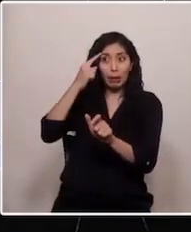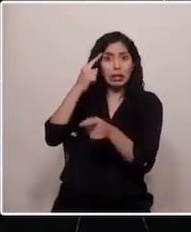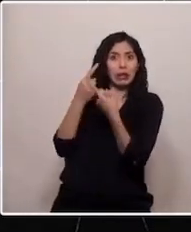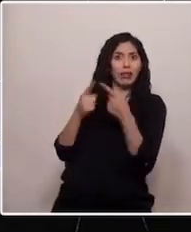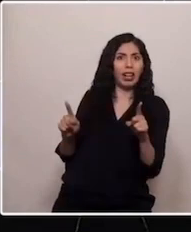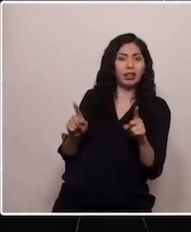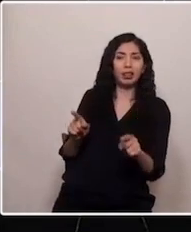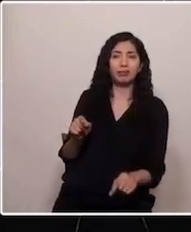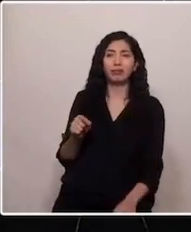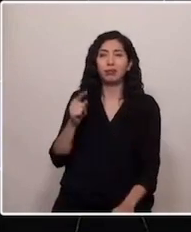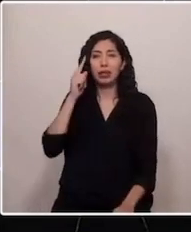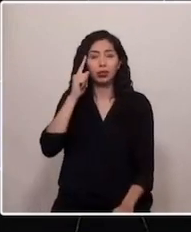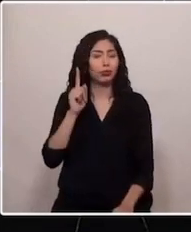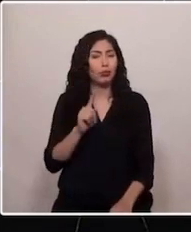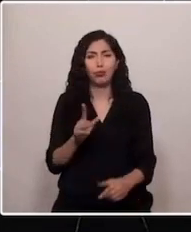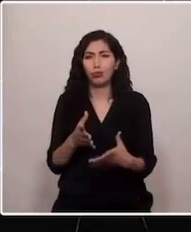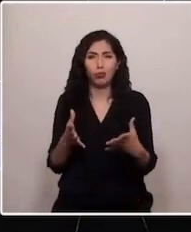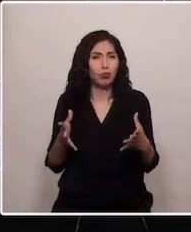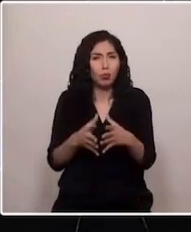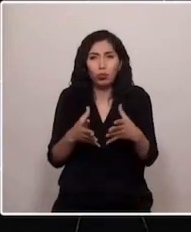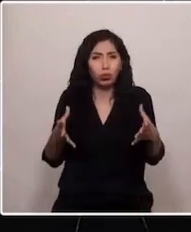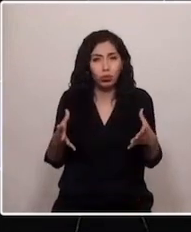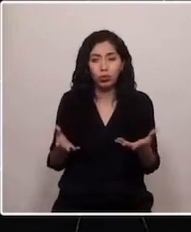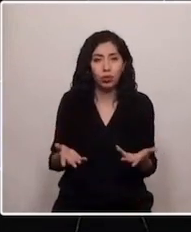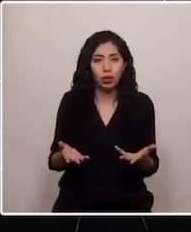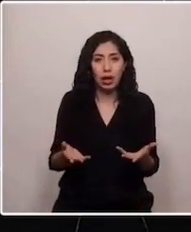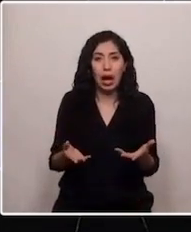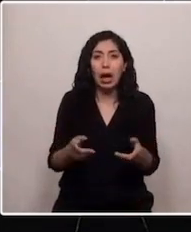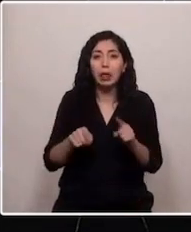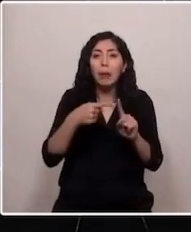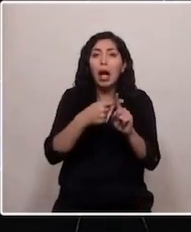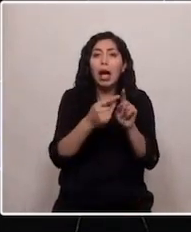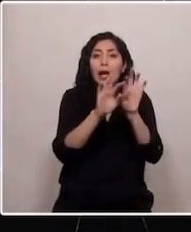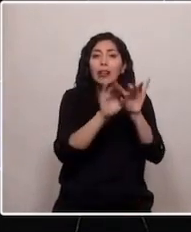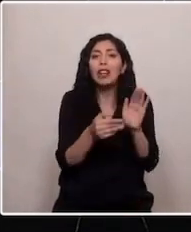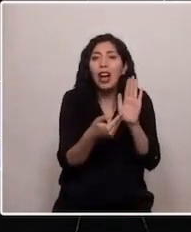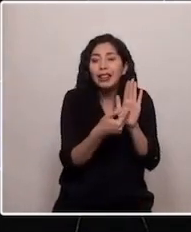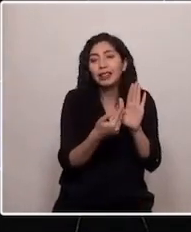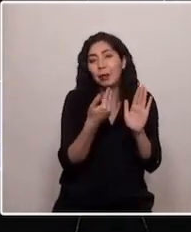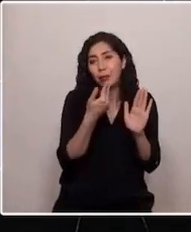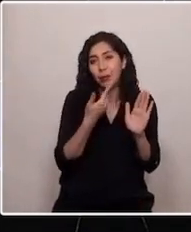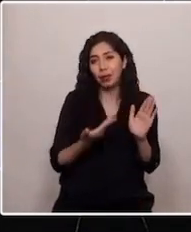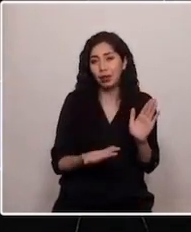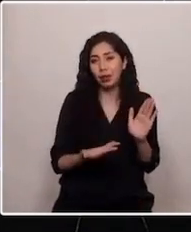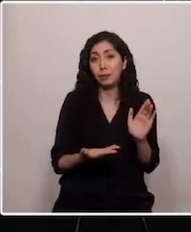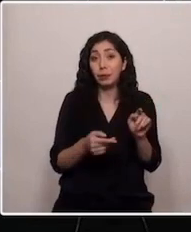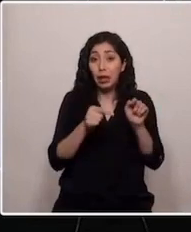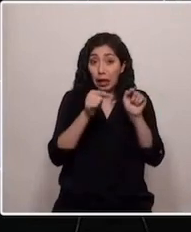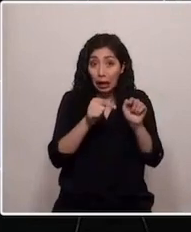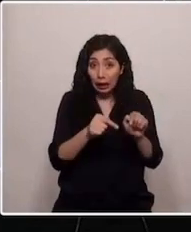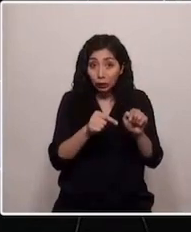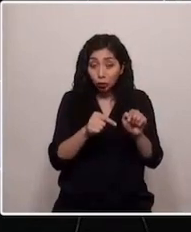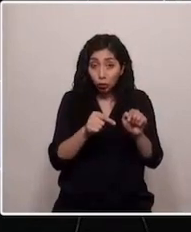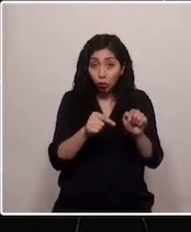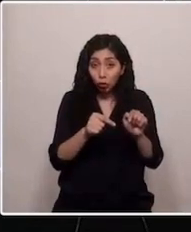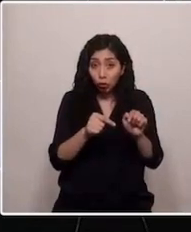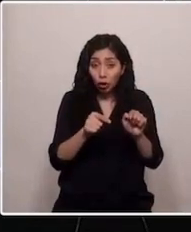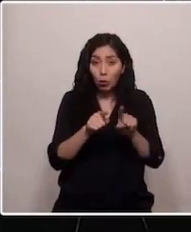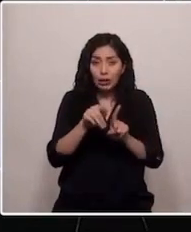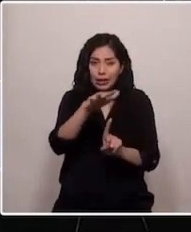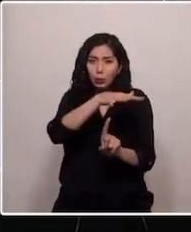que es un exceso y ponerlo ahí también creo que este no es un hecho histórico terminado